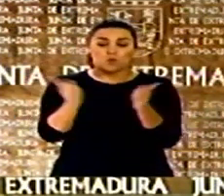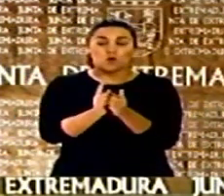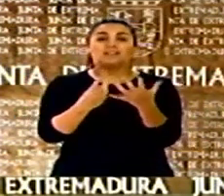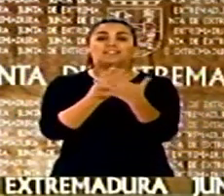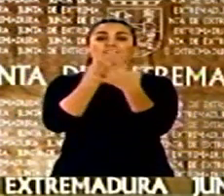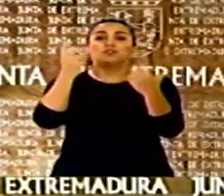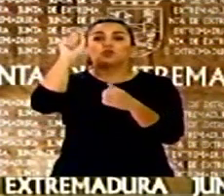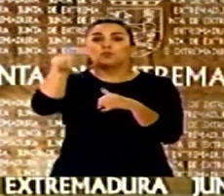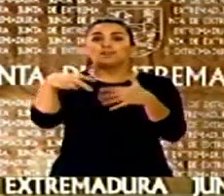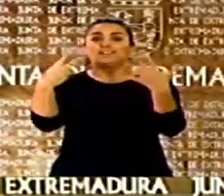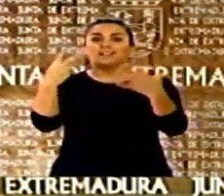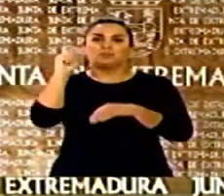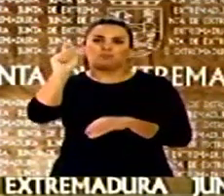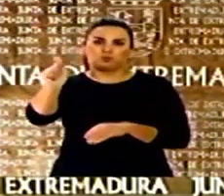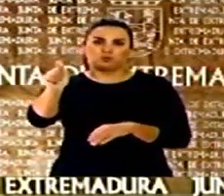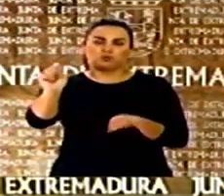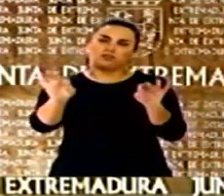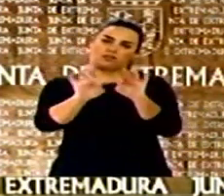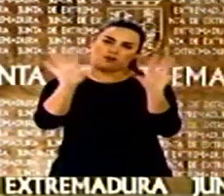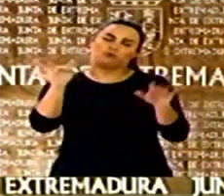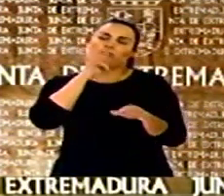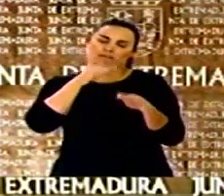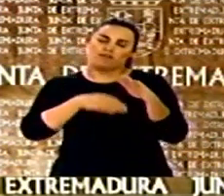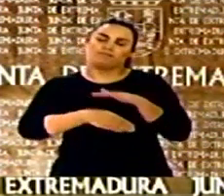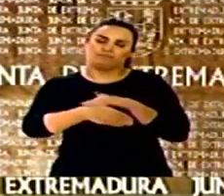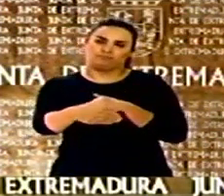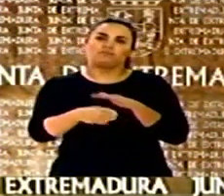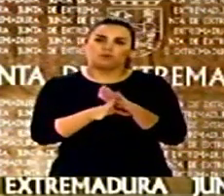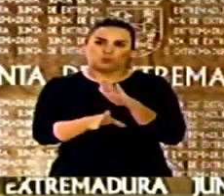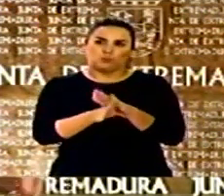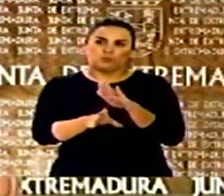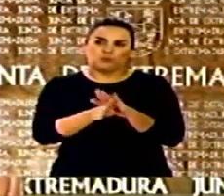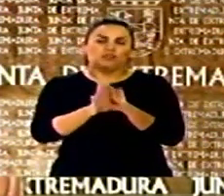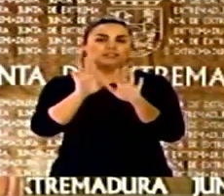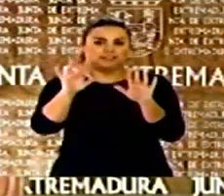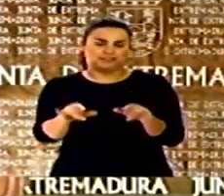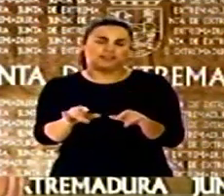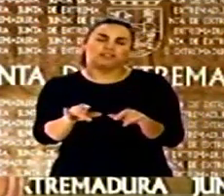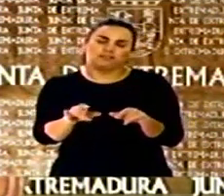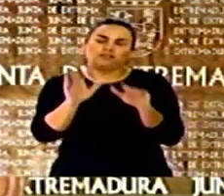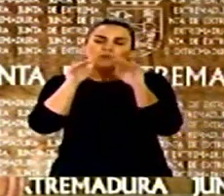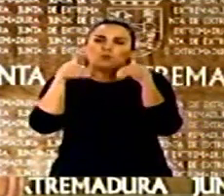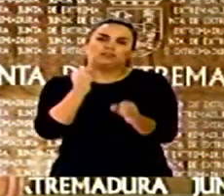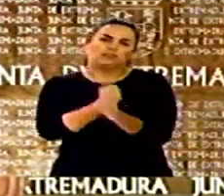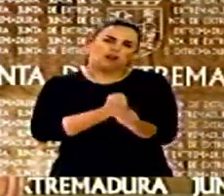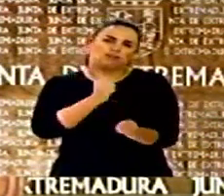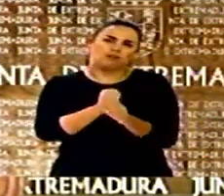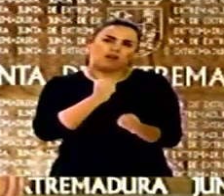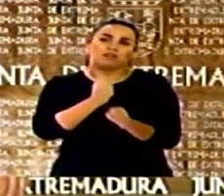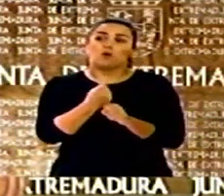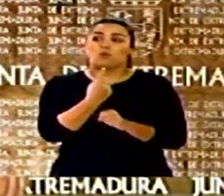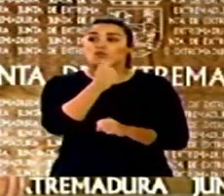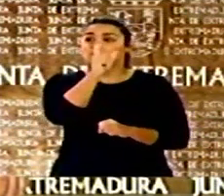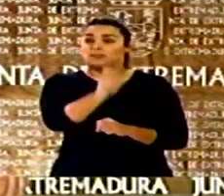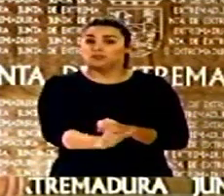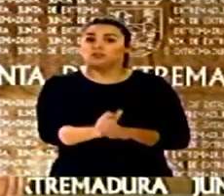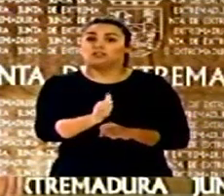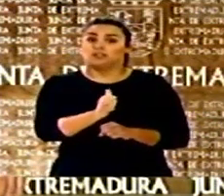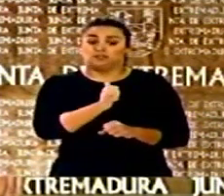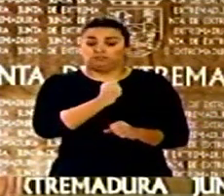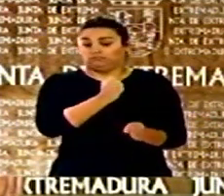más trabajando que al inicio de la legislatura. Hay más mujeres que nunca en la historia trabajando,